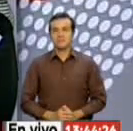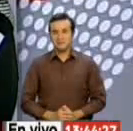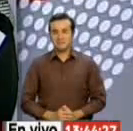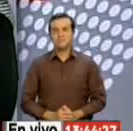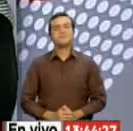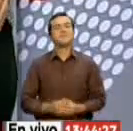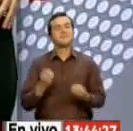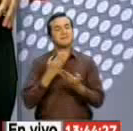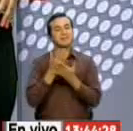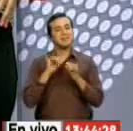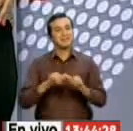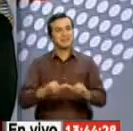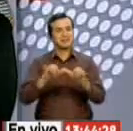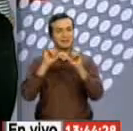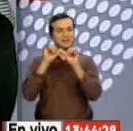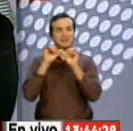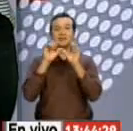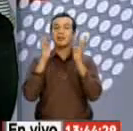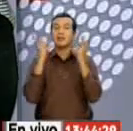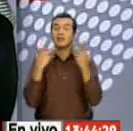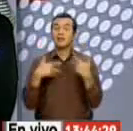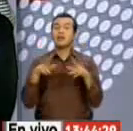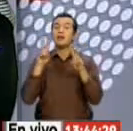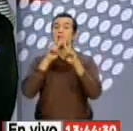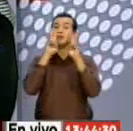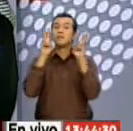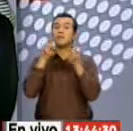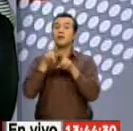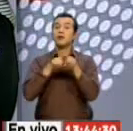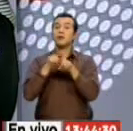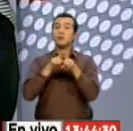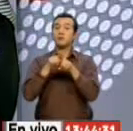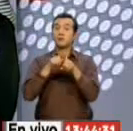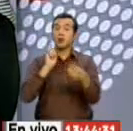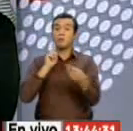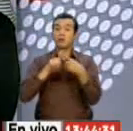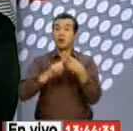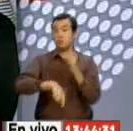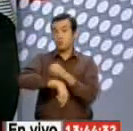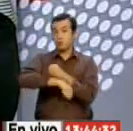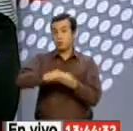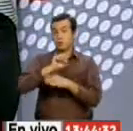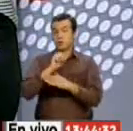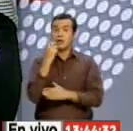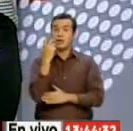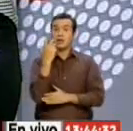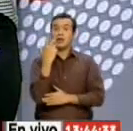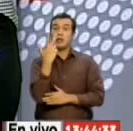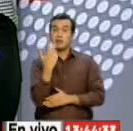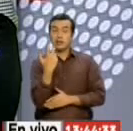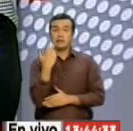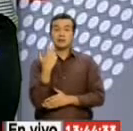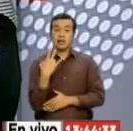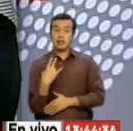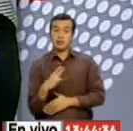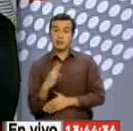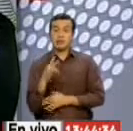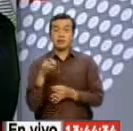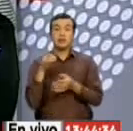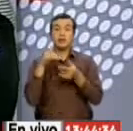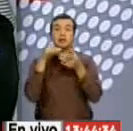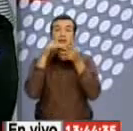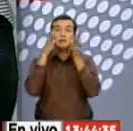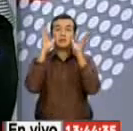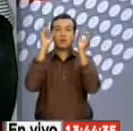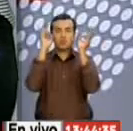Y vamos a continuar con más información. Nos vamos a referir ahora al Campeonato Ecuatoriano de Fútbol. 13 y 17 de diciembre serán las finales, y uno de